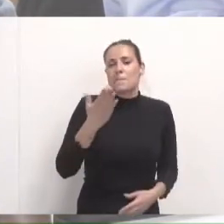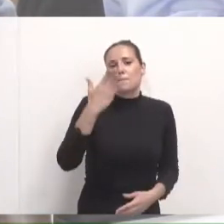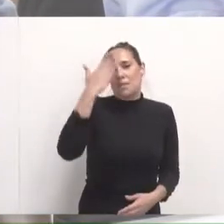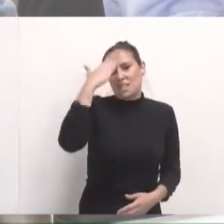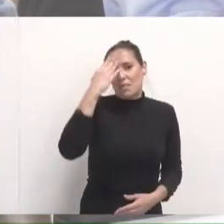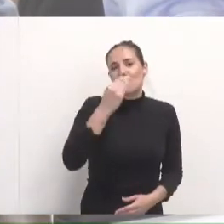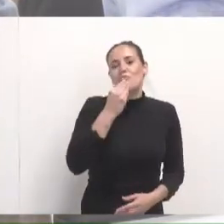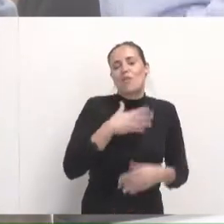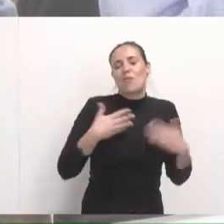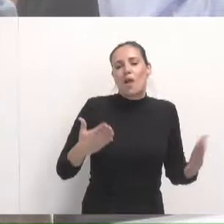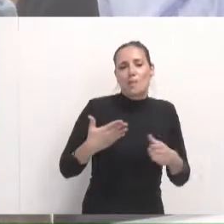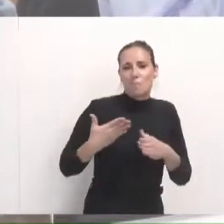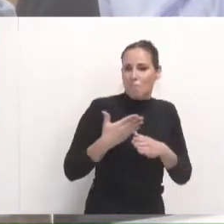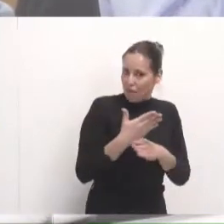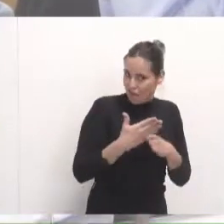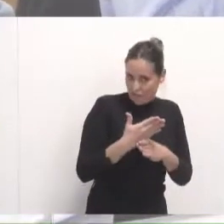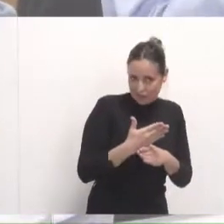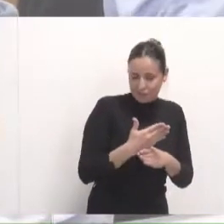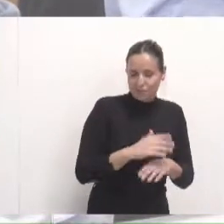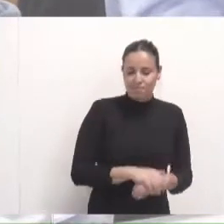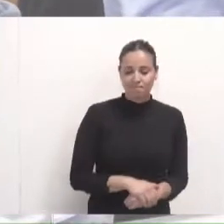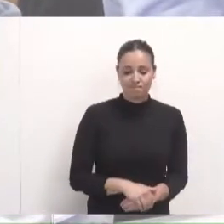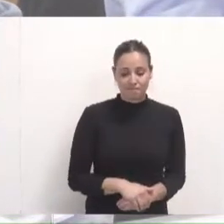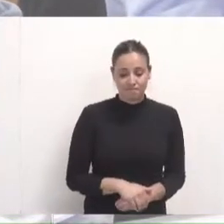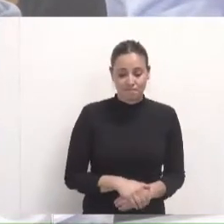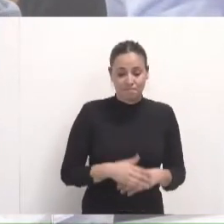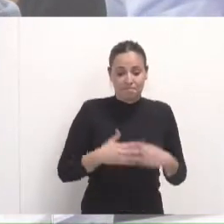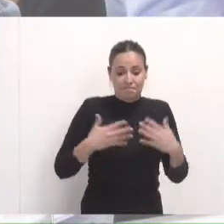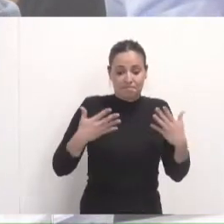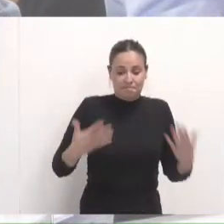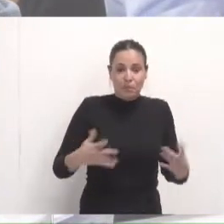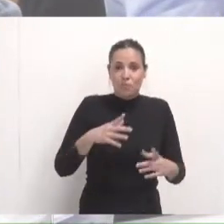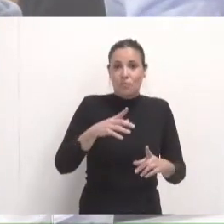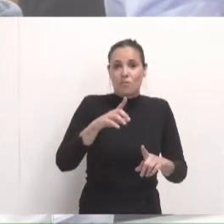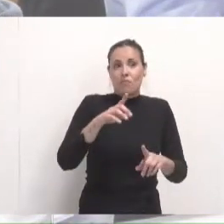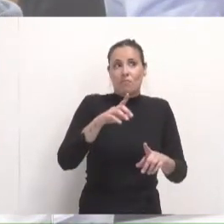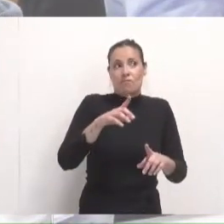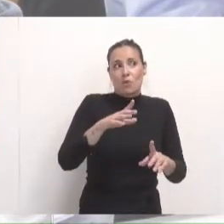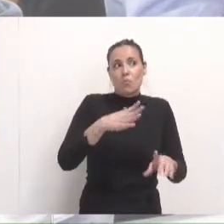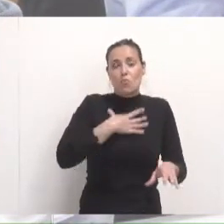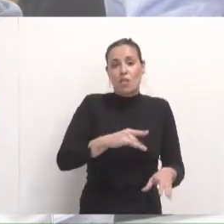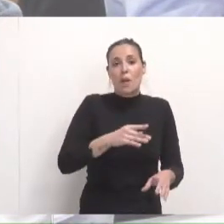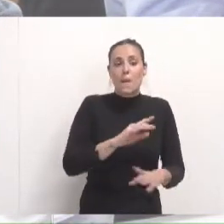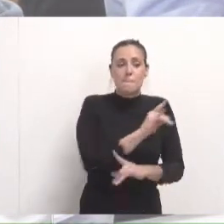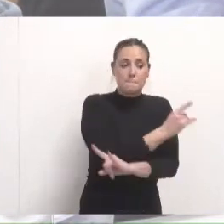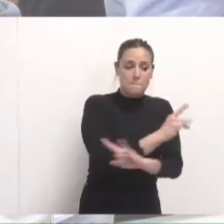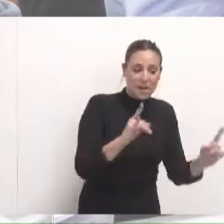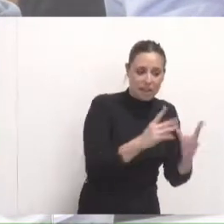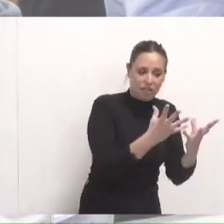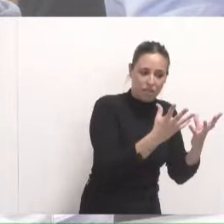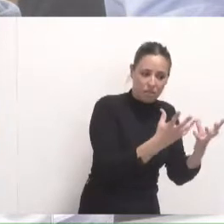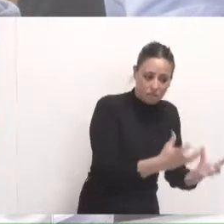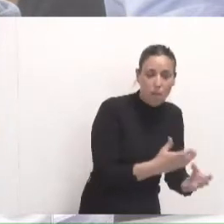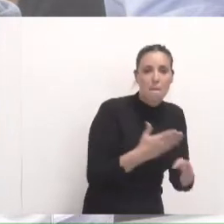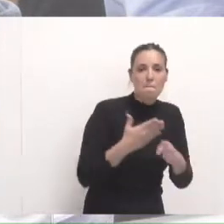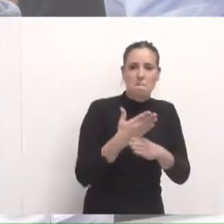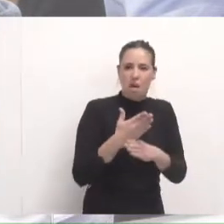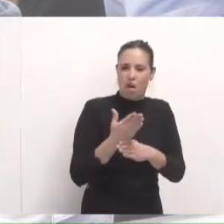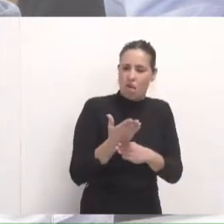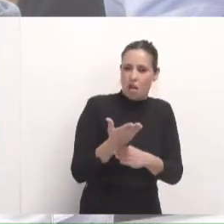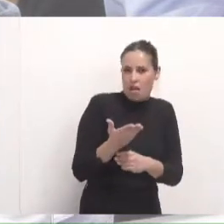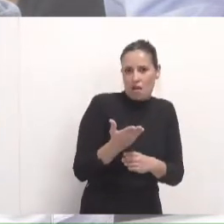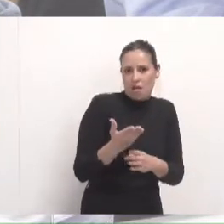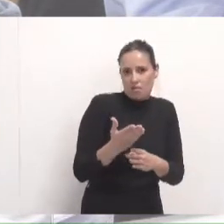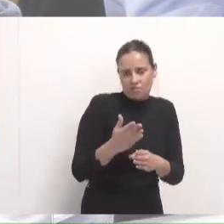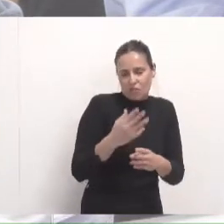alimento. Sin embargo, se puede también llegar a producir un aspecto que es en plantas debilitadas, madera muerta, en plantas